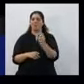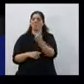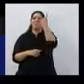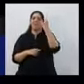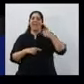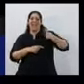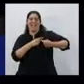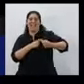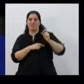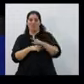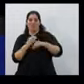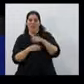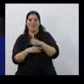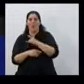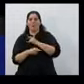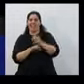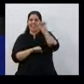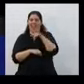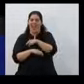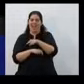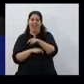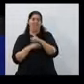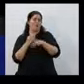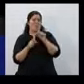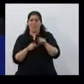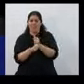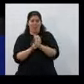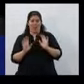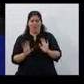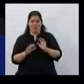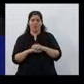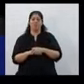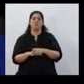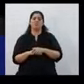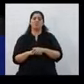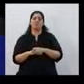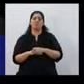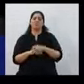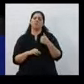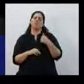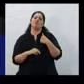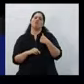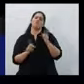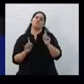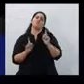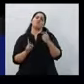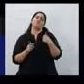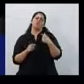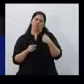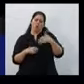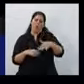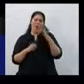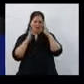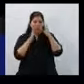generación universitaria de una familia que trabaja yo le voy a dar mucho me voy a prestar mucha atención